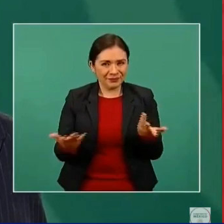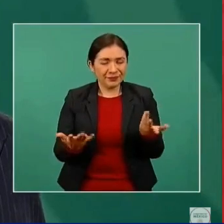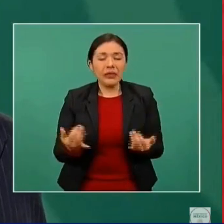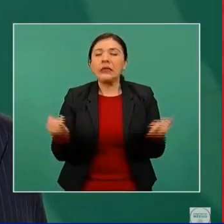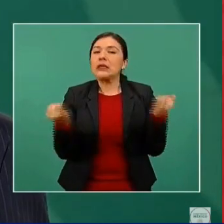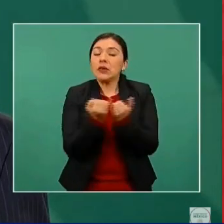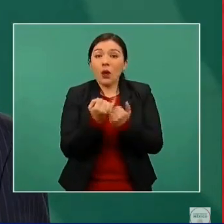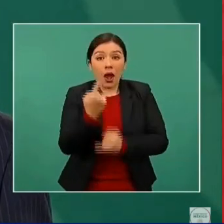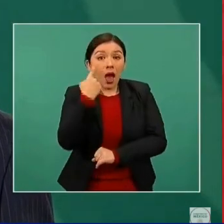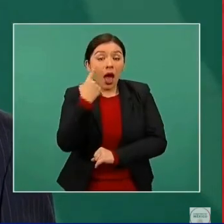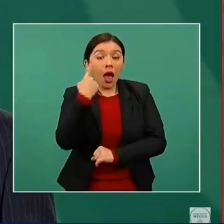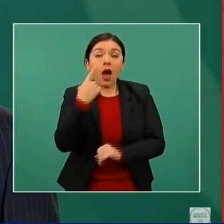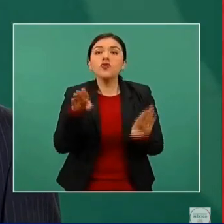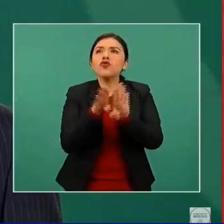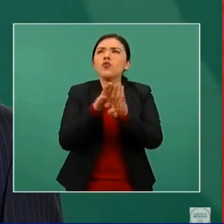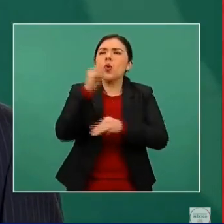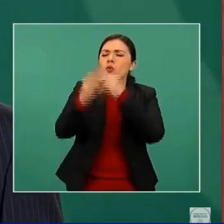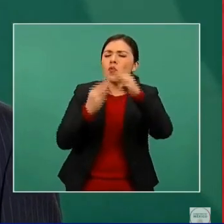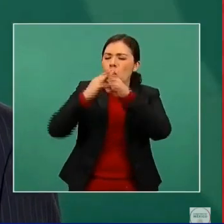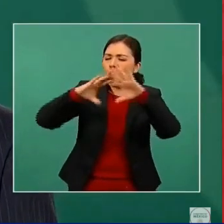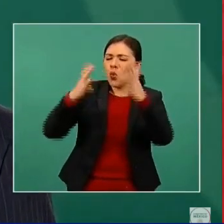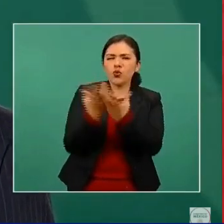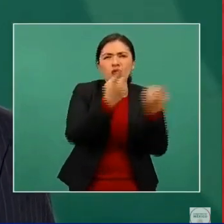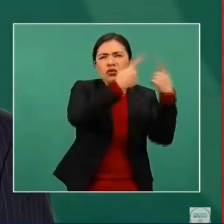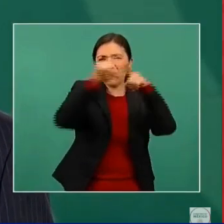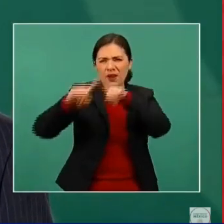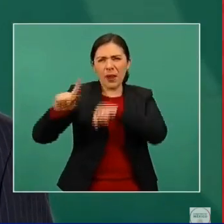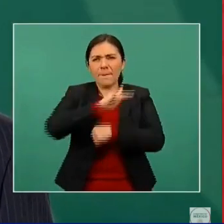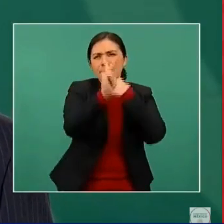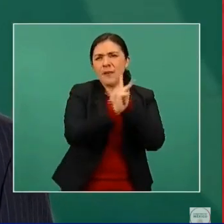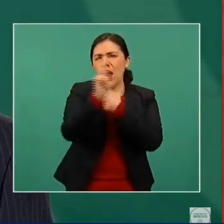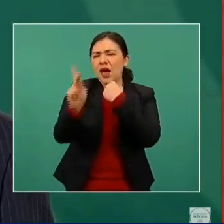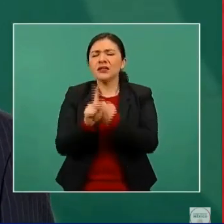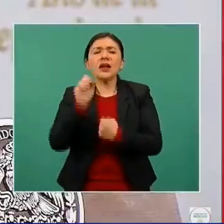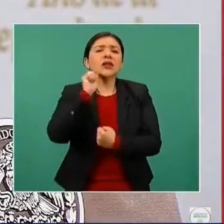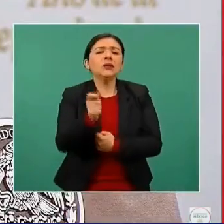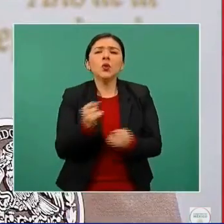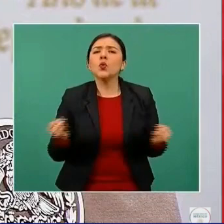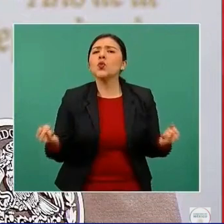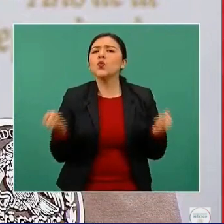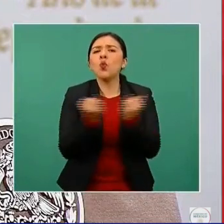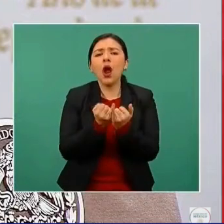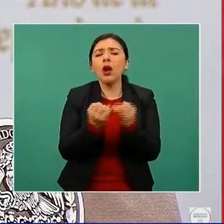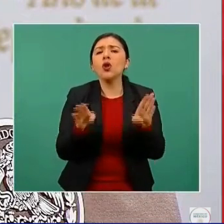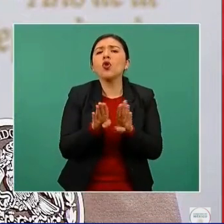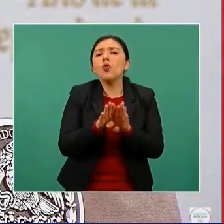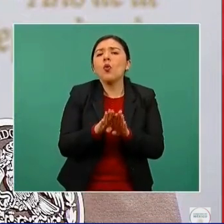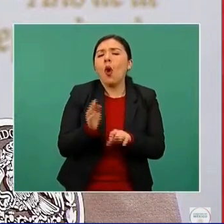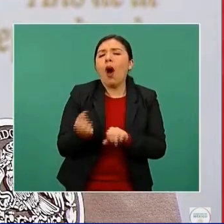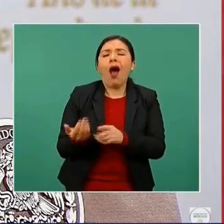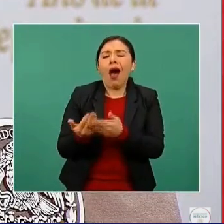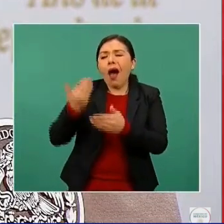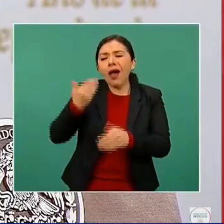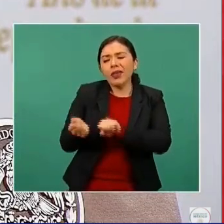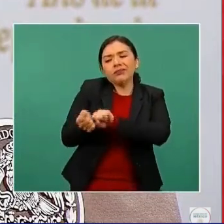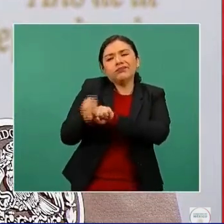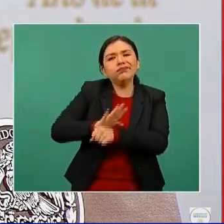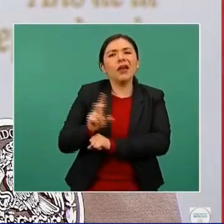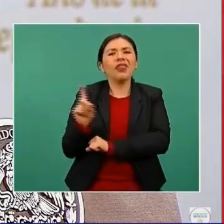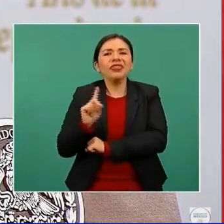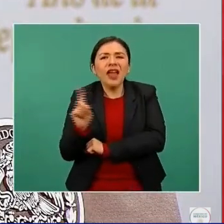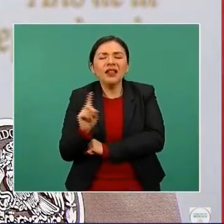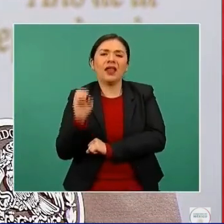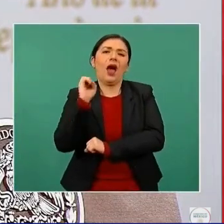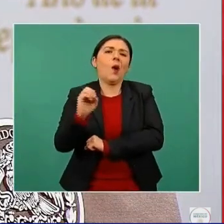mundo las medidas de prevención son iguales a las que tuvimos con Delta o con cualquiera de las otras variantes.